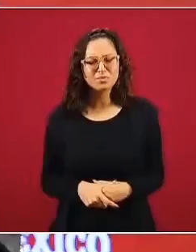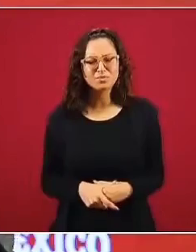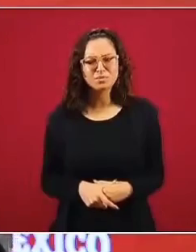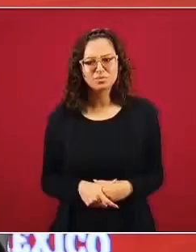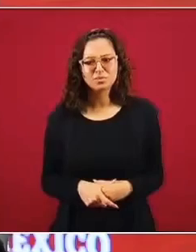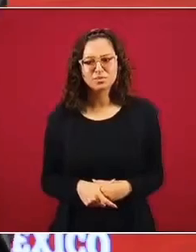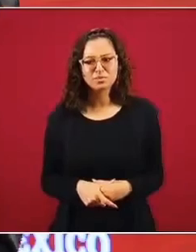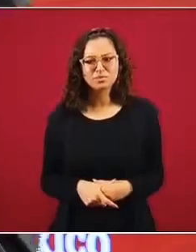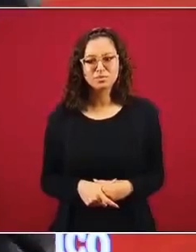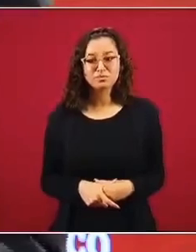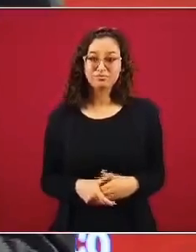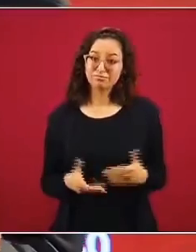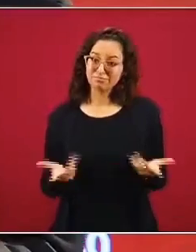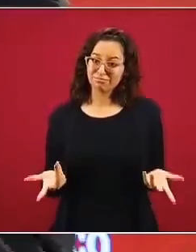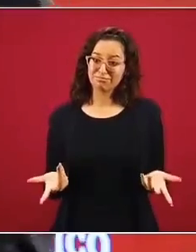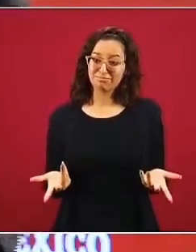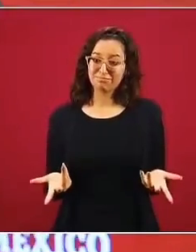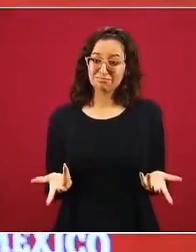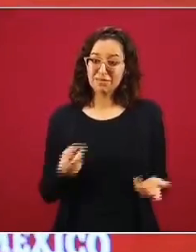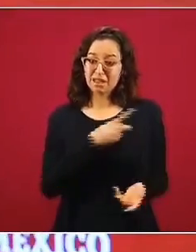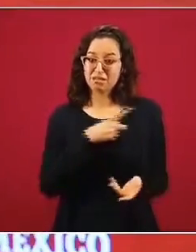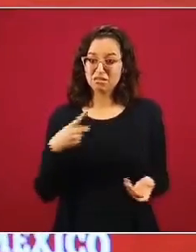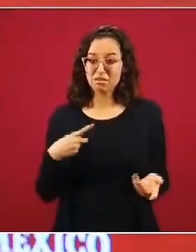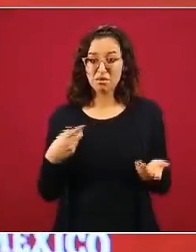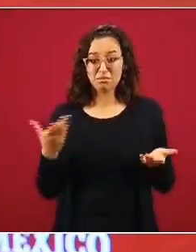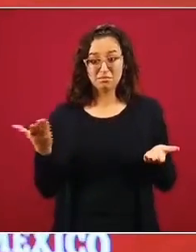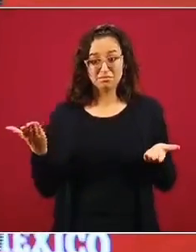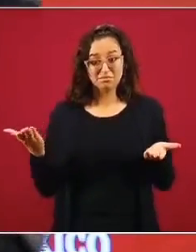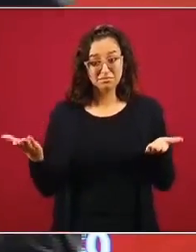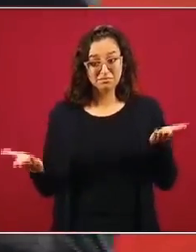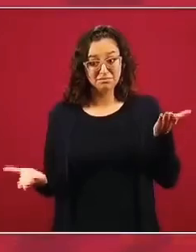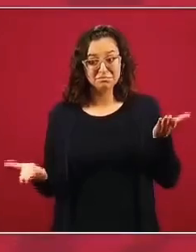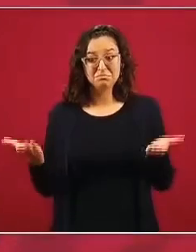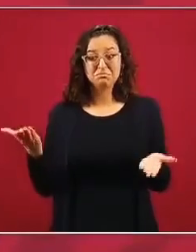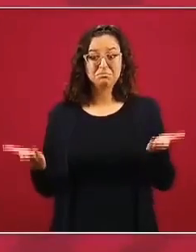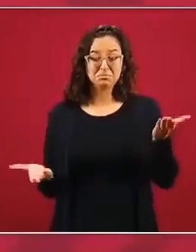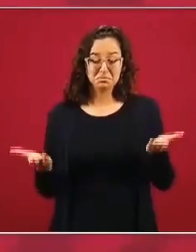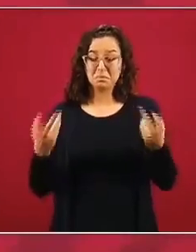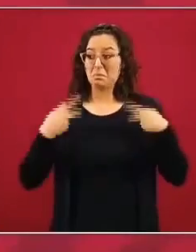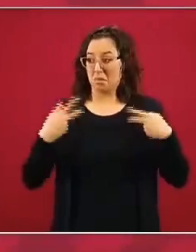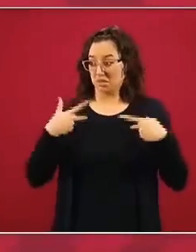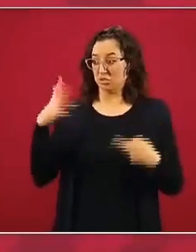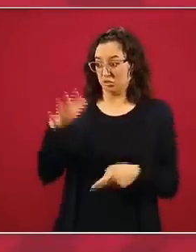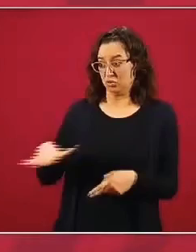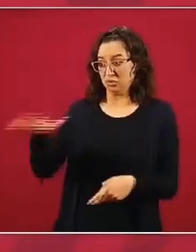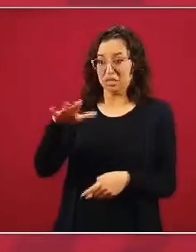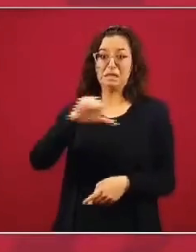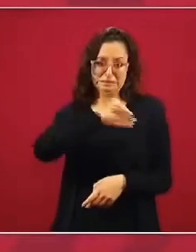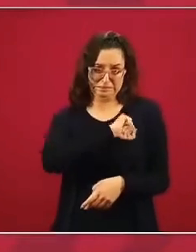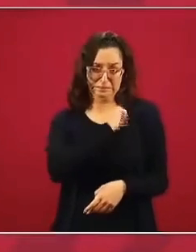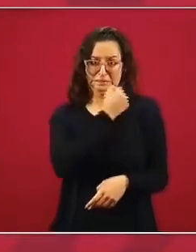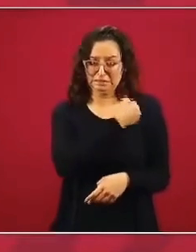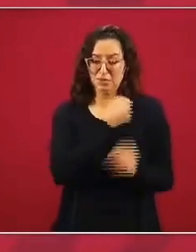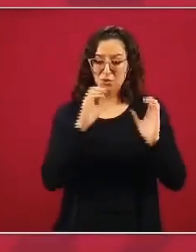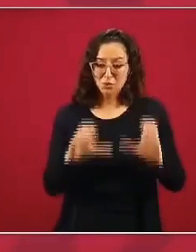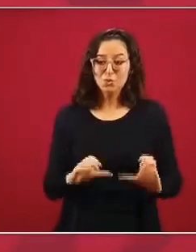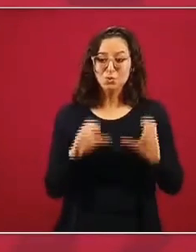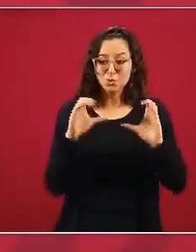Entonces, tenemos que equilibrar, cuidar la salud del pueblo, pero al mismo tiempo